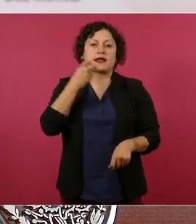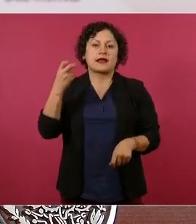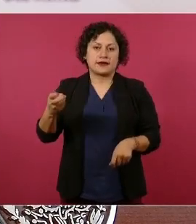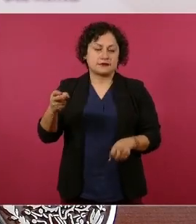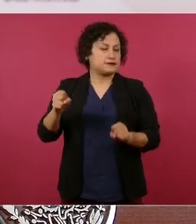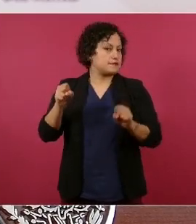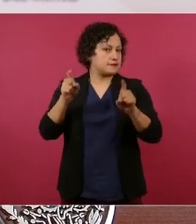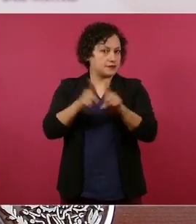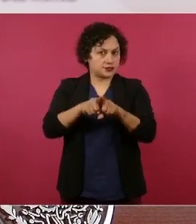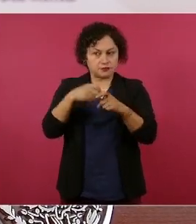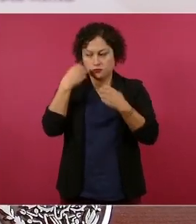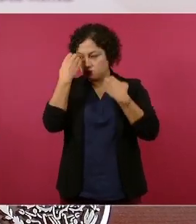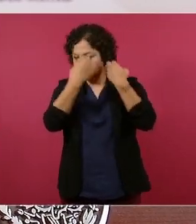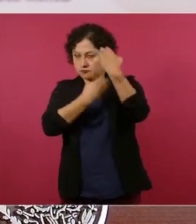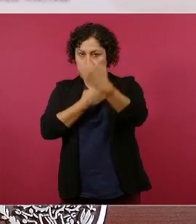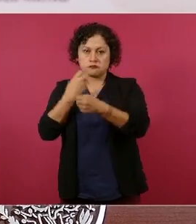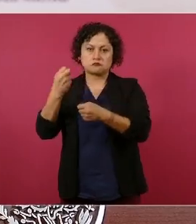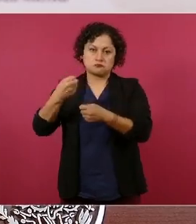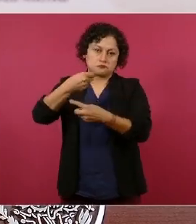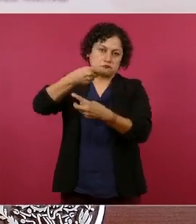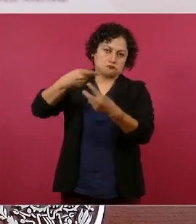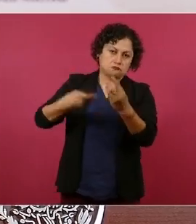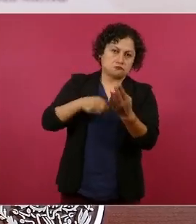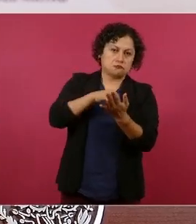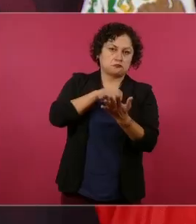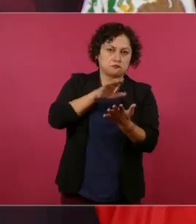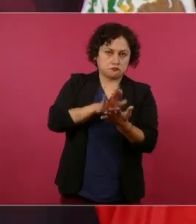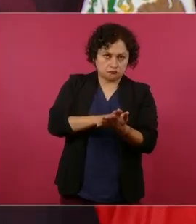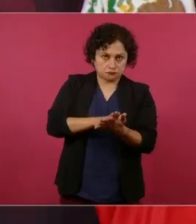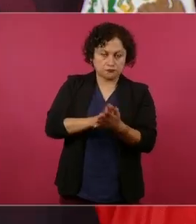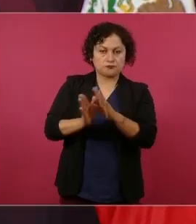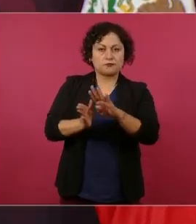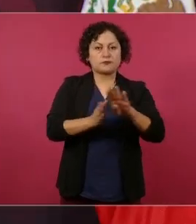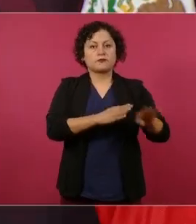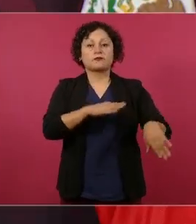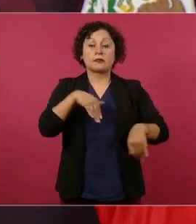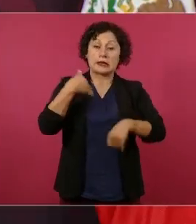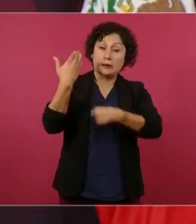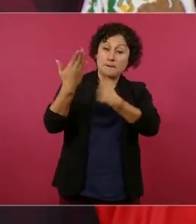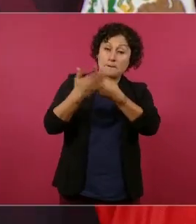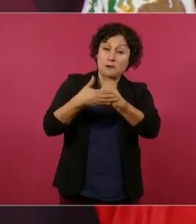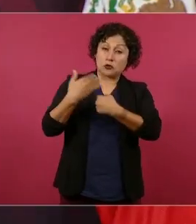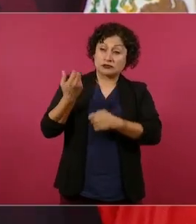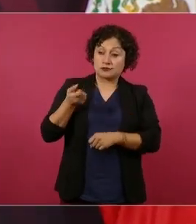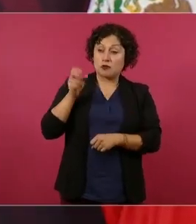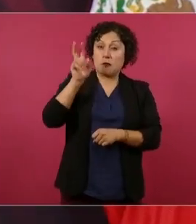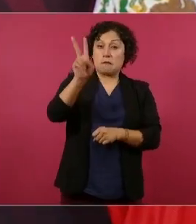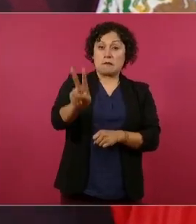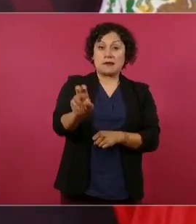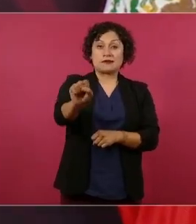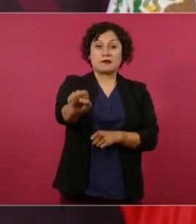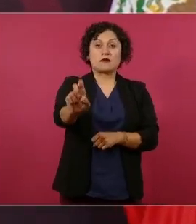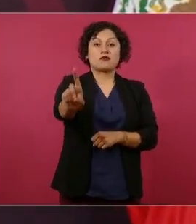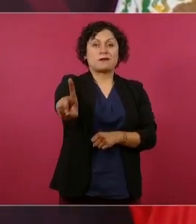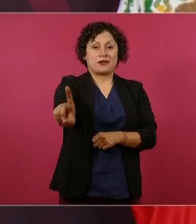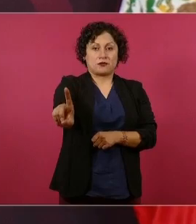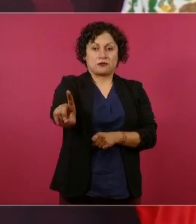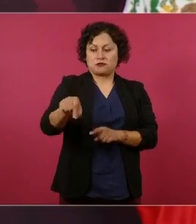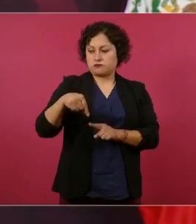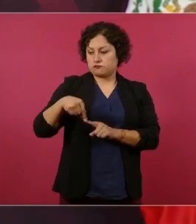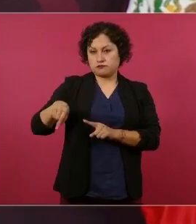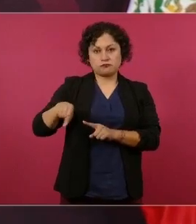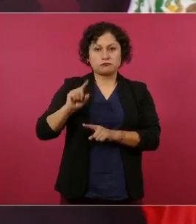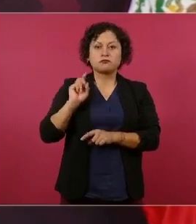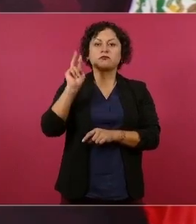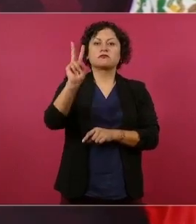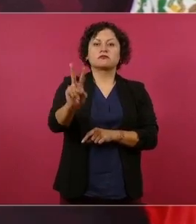programa. El siguiente fin de semana es muy probable que